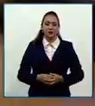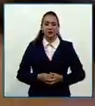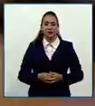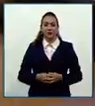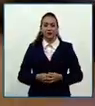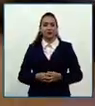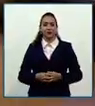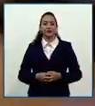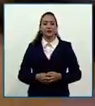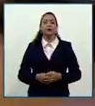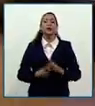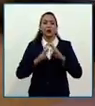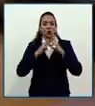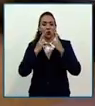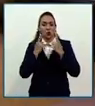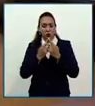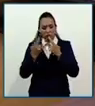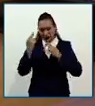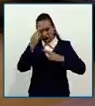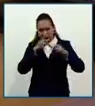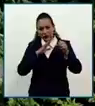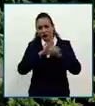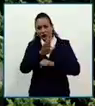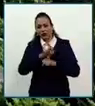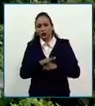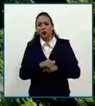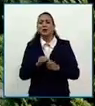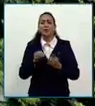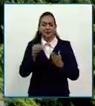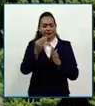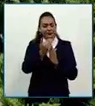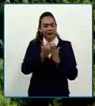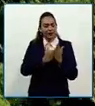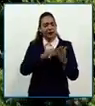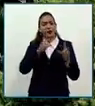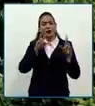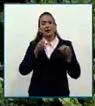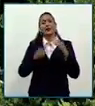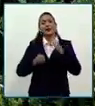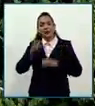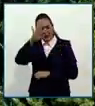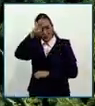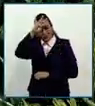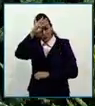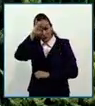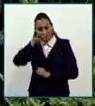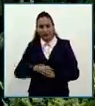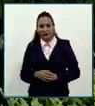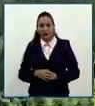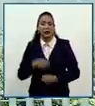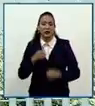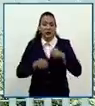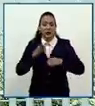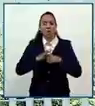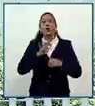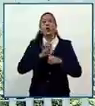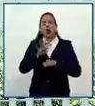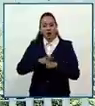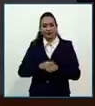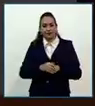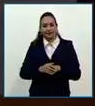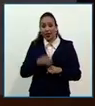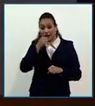El Pleno de la Sala Superior desechó las impugnaciones presentadas contra la resolución de la Sala Regional Monterrey, que modificó el cómputo